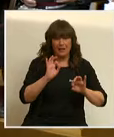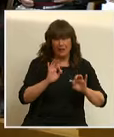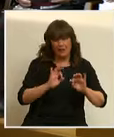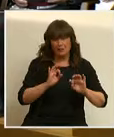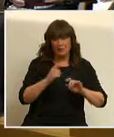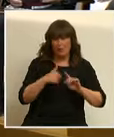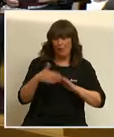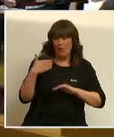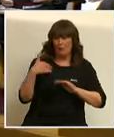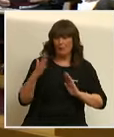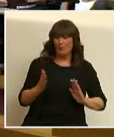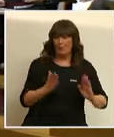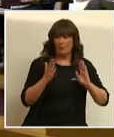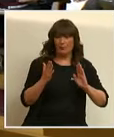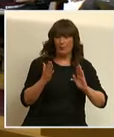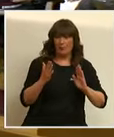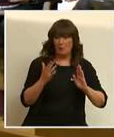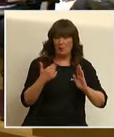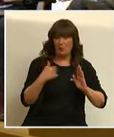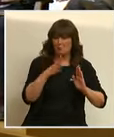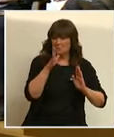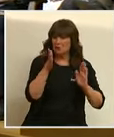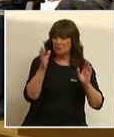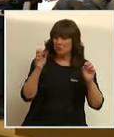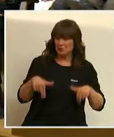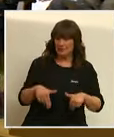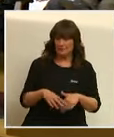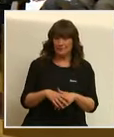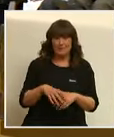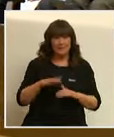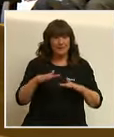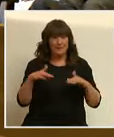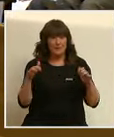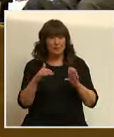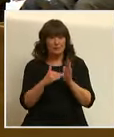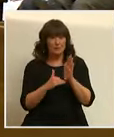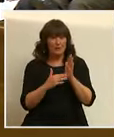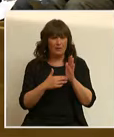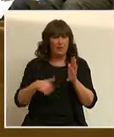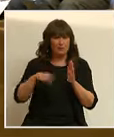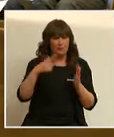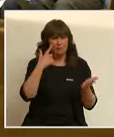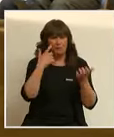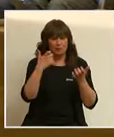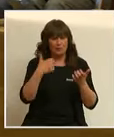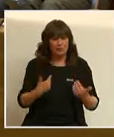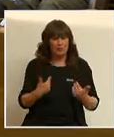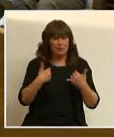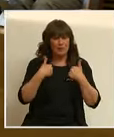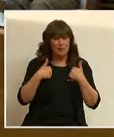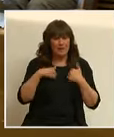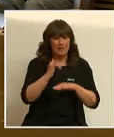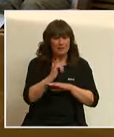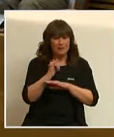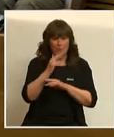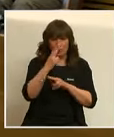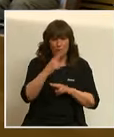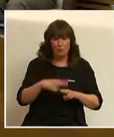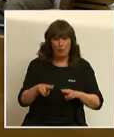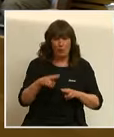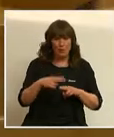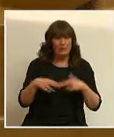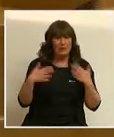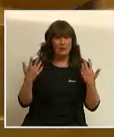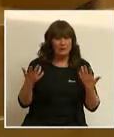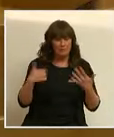pasado sin ninguna razón de ser. Desde las Cortes Valencianas destacamos la responsabilidad que tenemos las instituciones políticas a